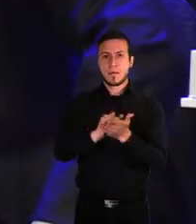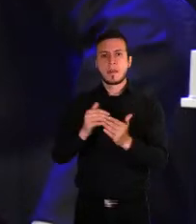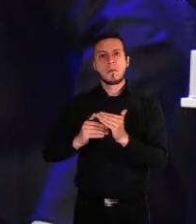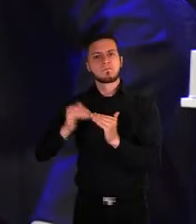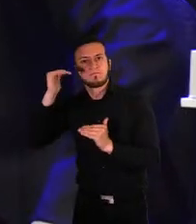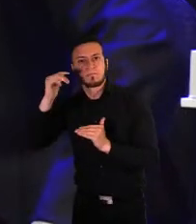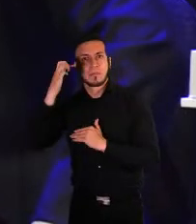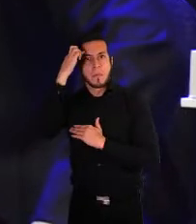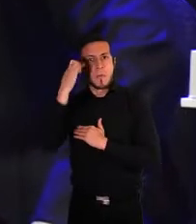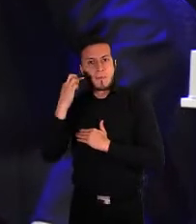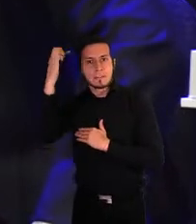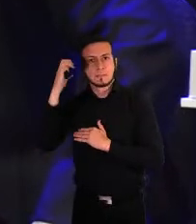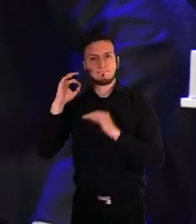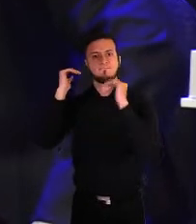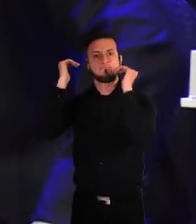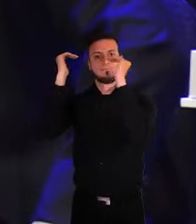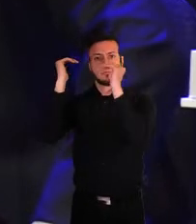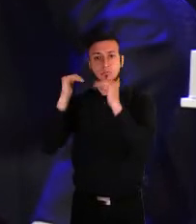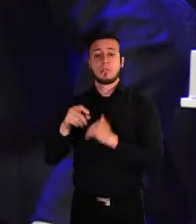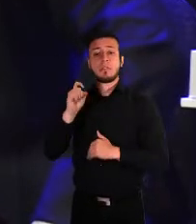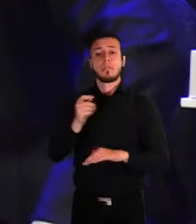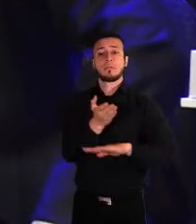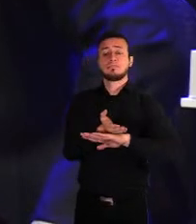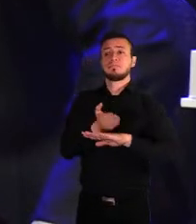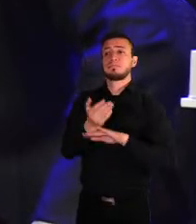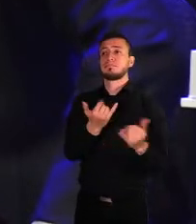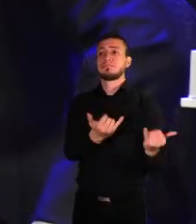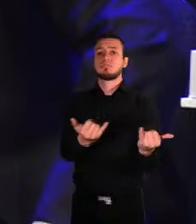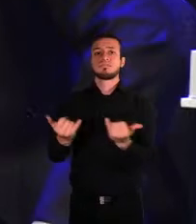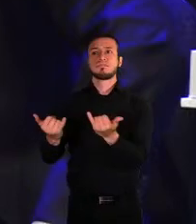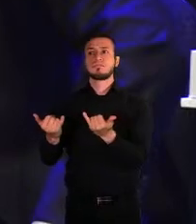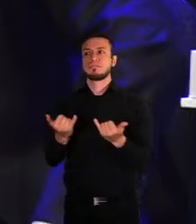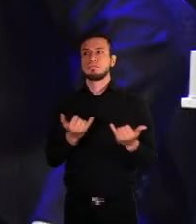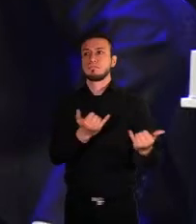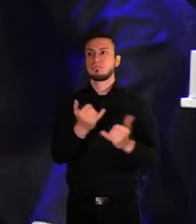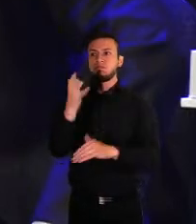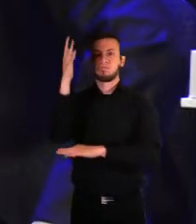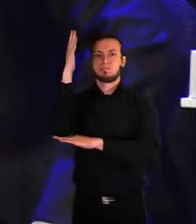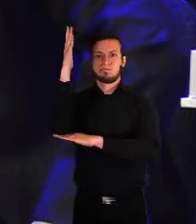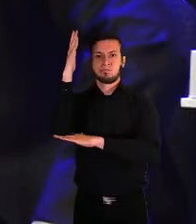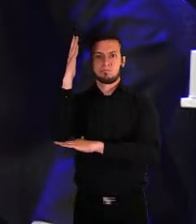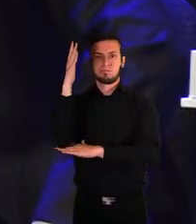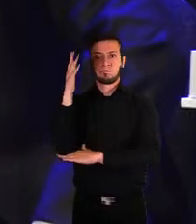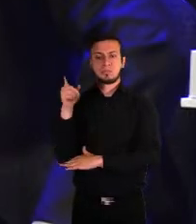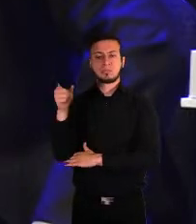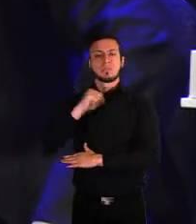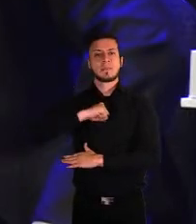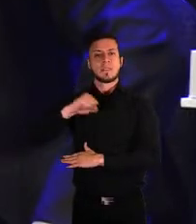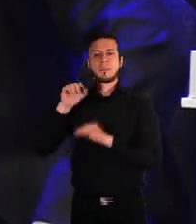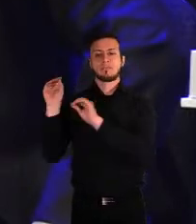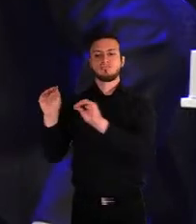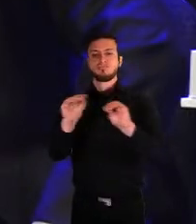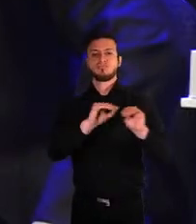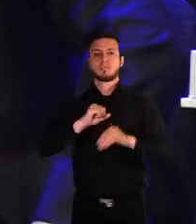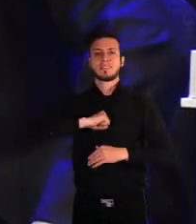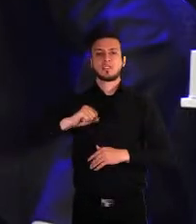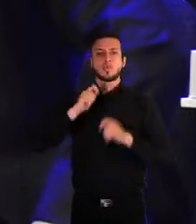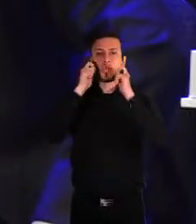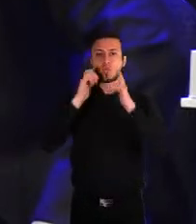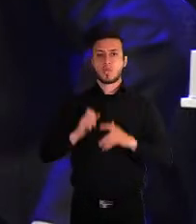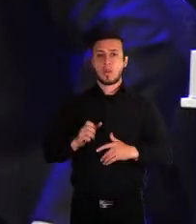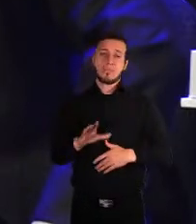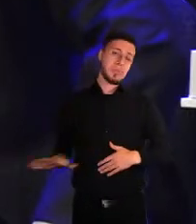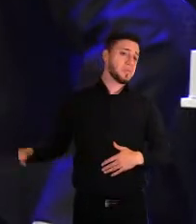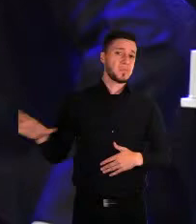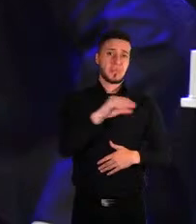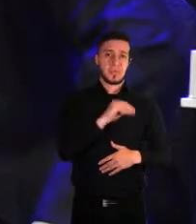profesionalización y tiene que existir por supuesto una cátedra obligatoria frente al tema derechos humanos pero los derechos humanos son para